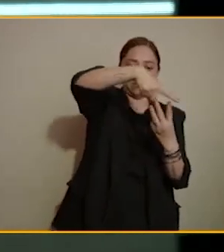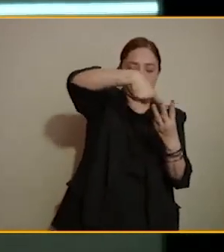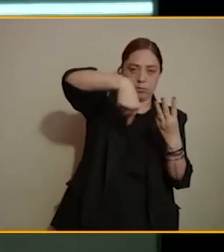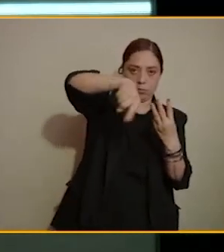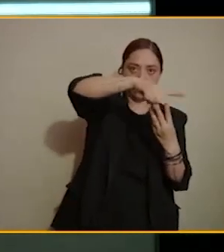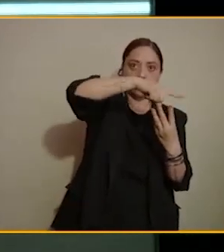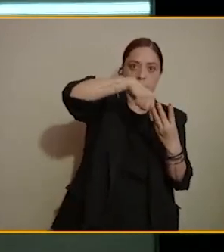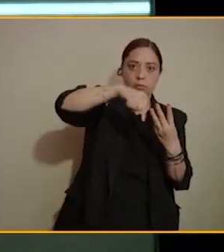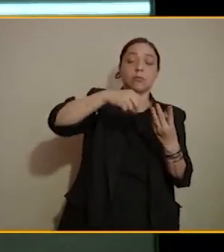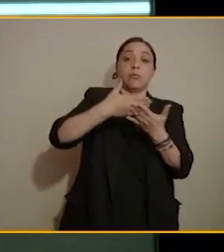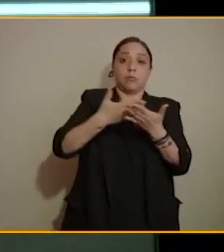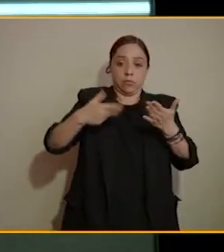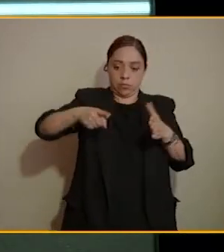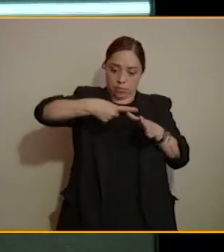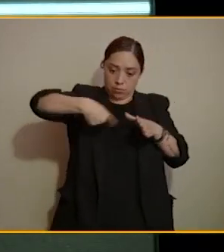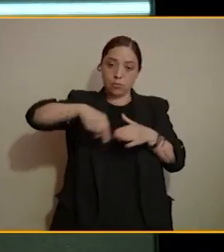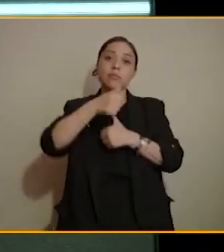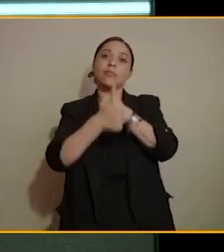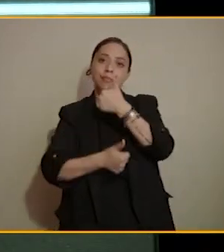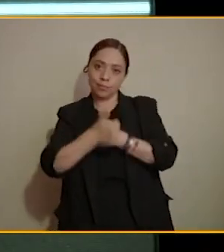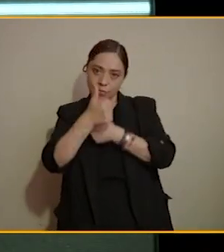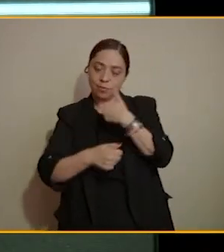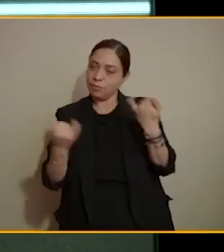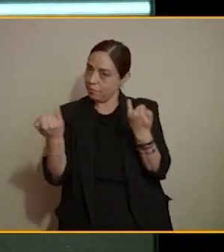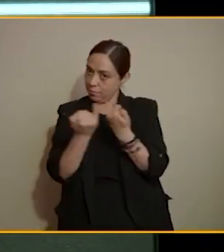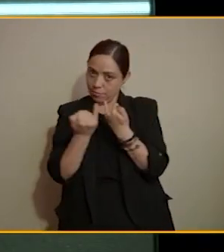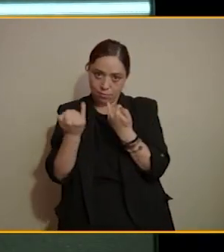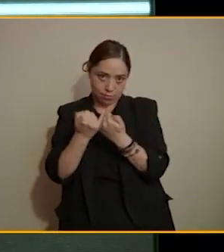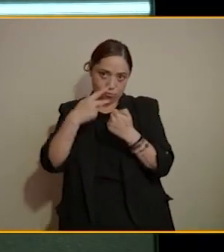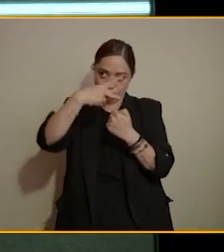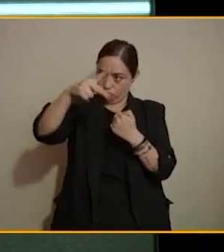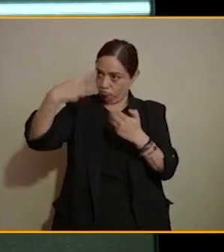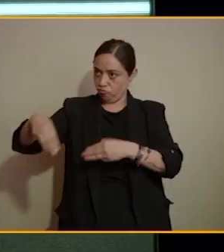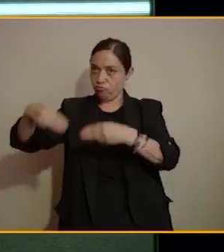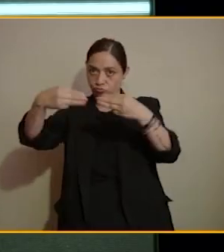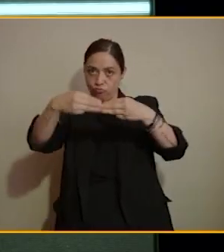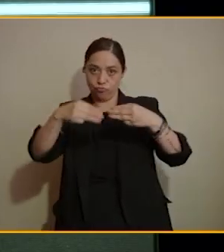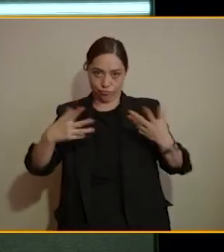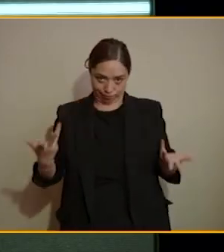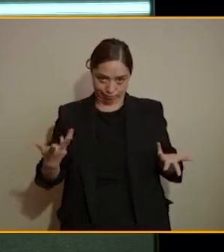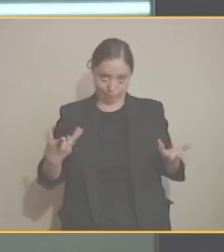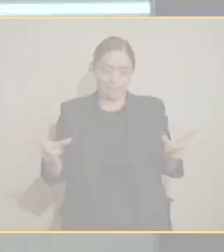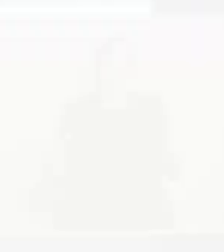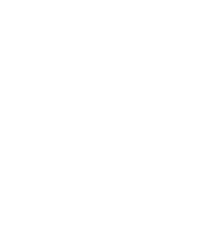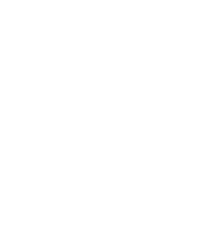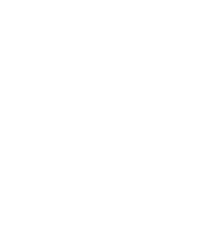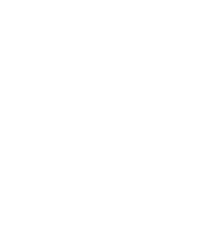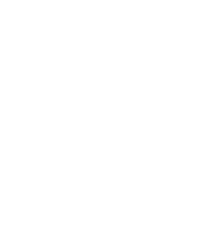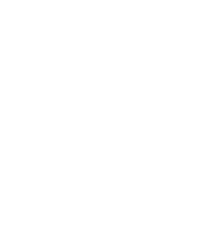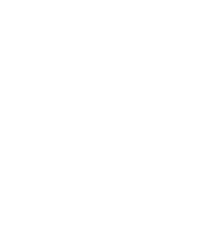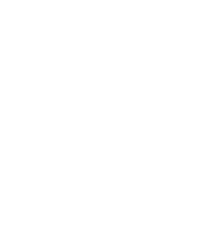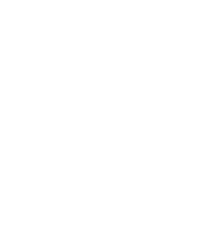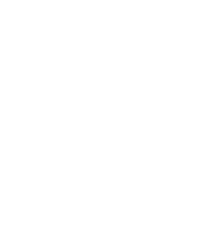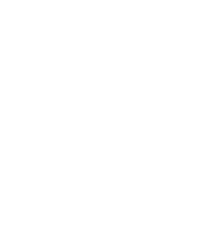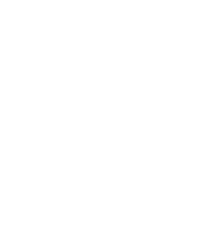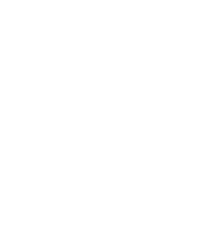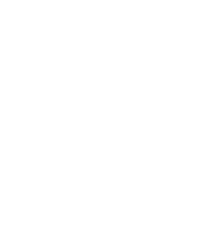mismos un valor de competitividad en sus propios mercados. Muchas gracias.